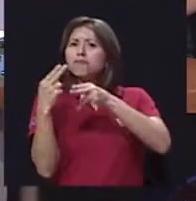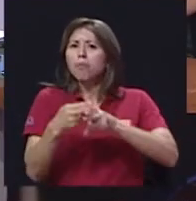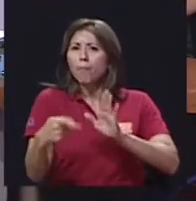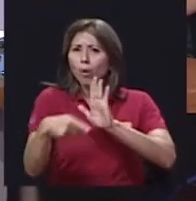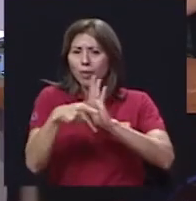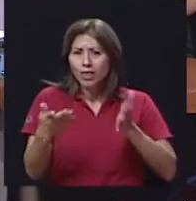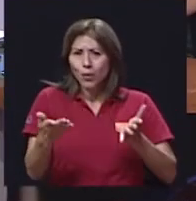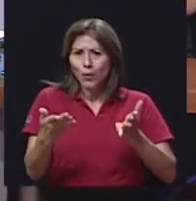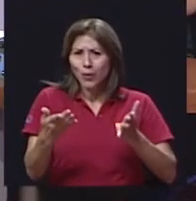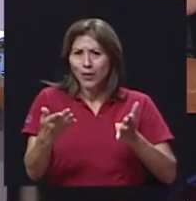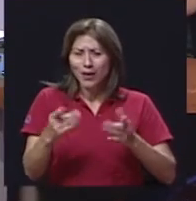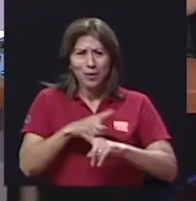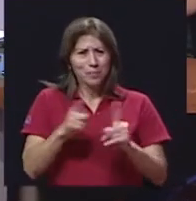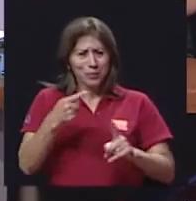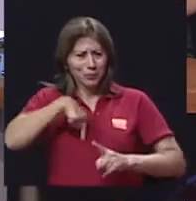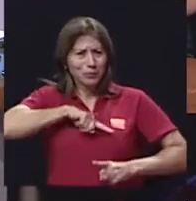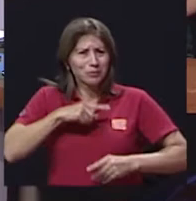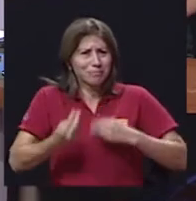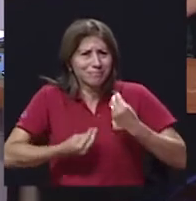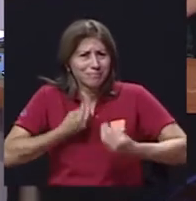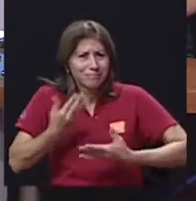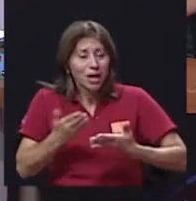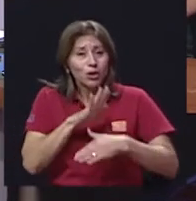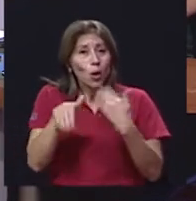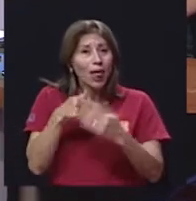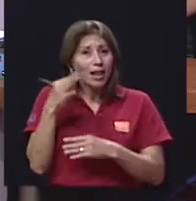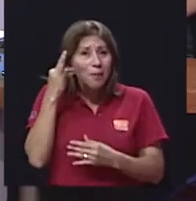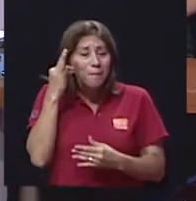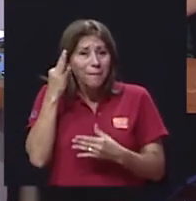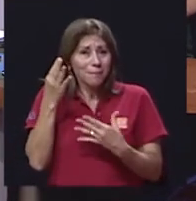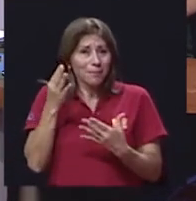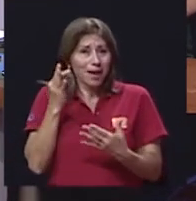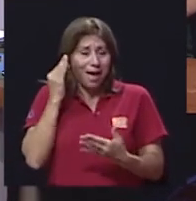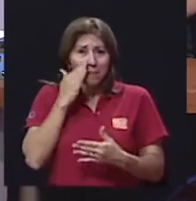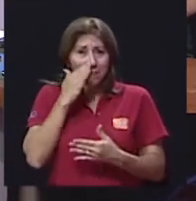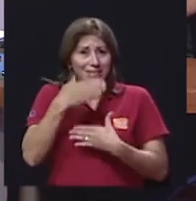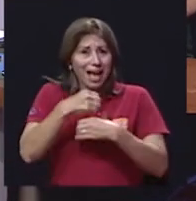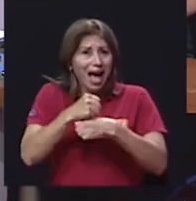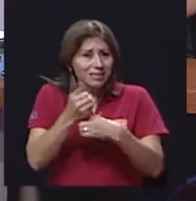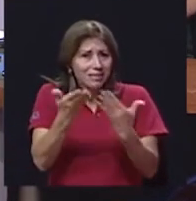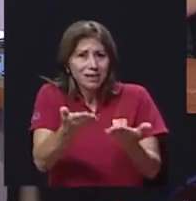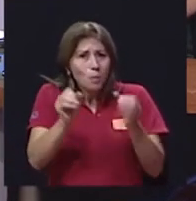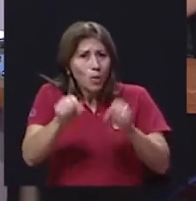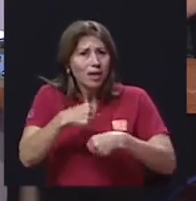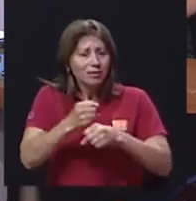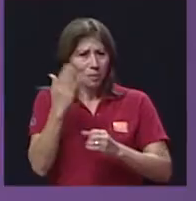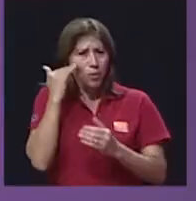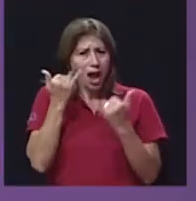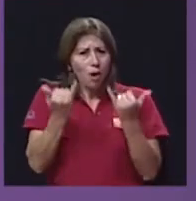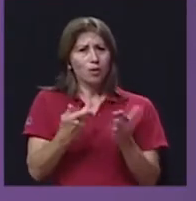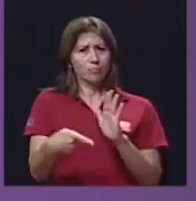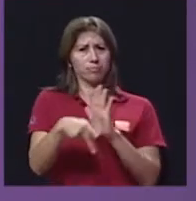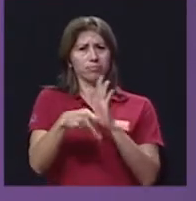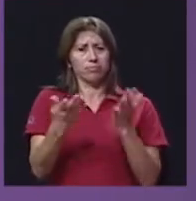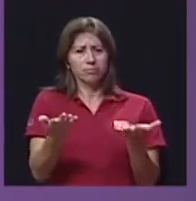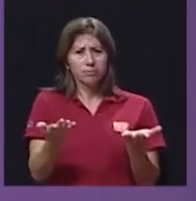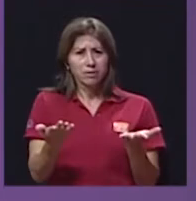algo que digo somos mamíferos que todas las mamás hacen lo que pueden hacer era prohibido